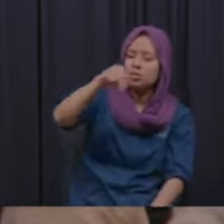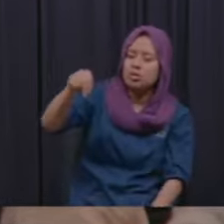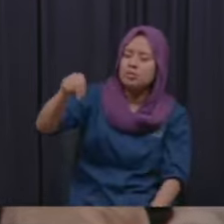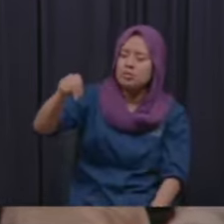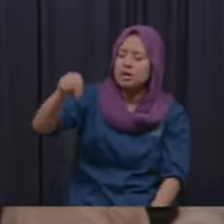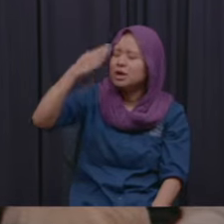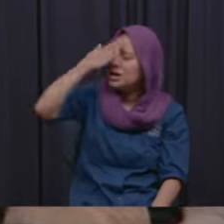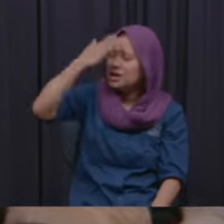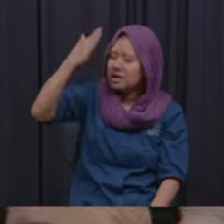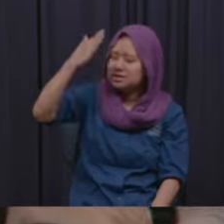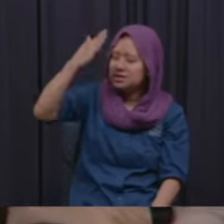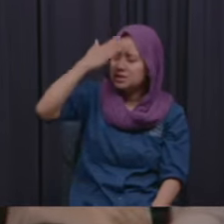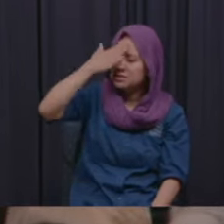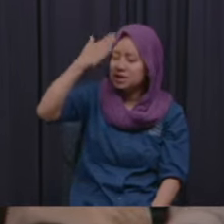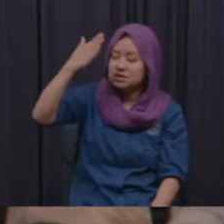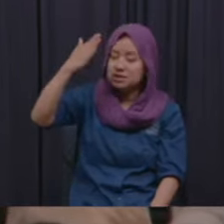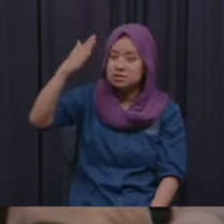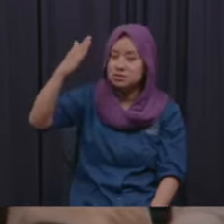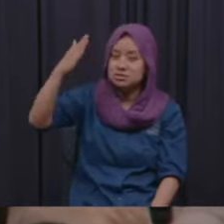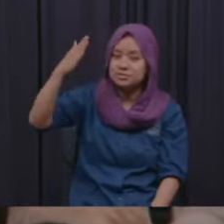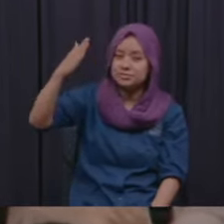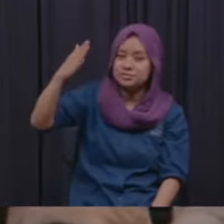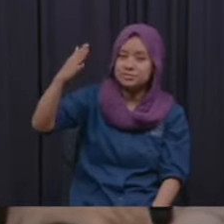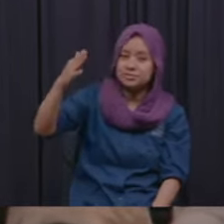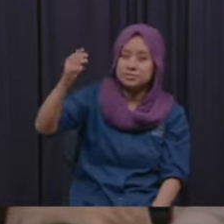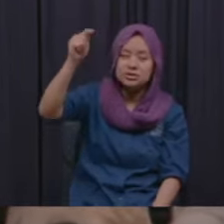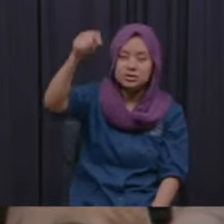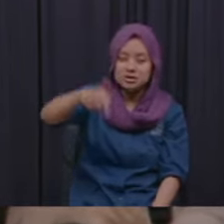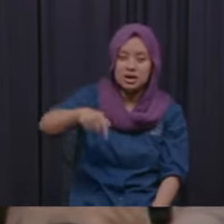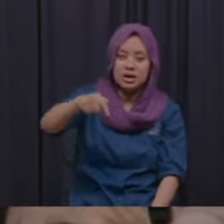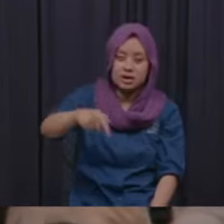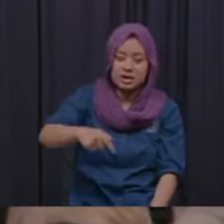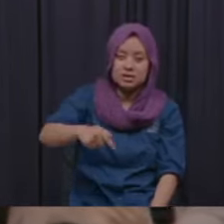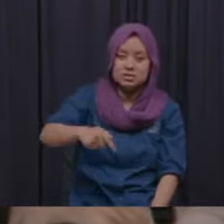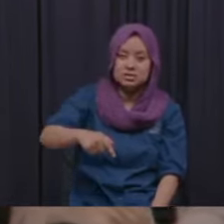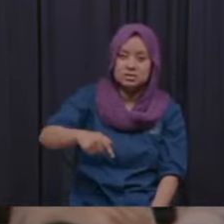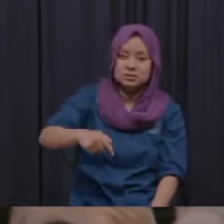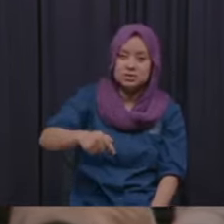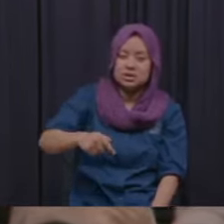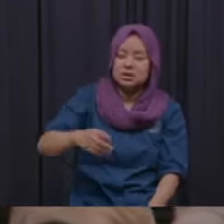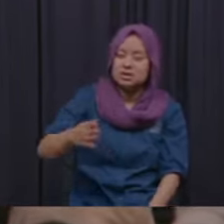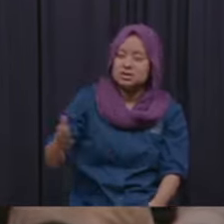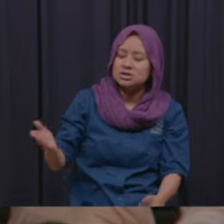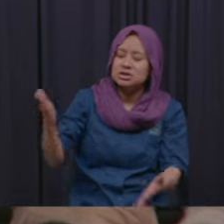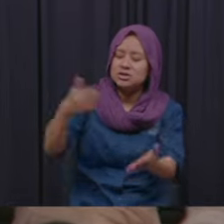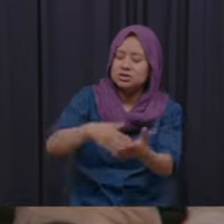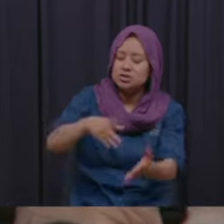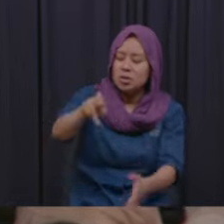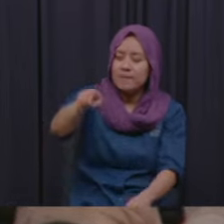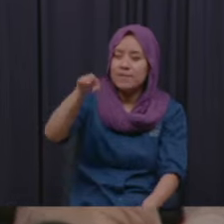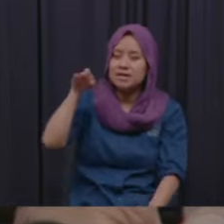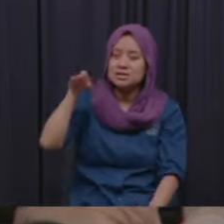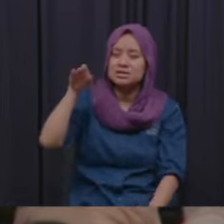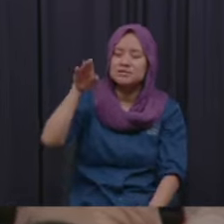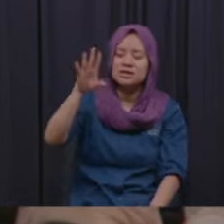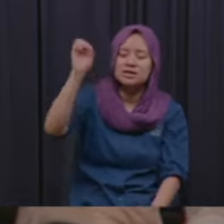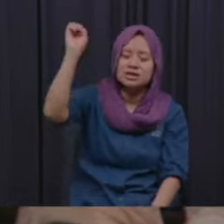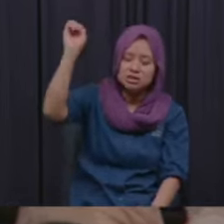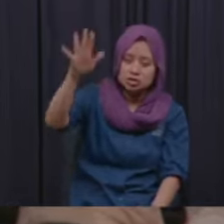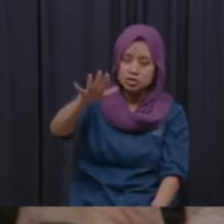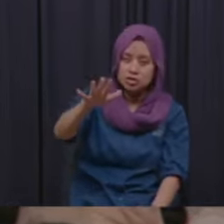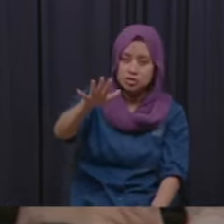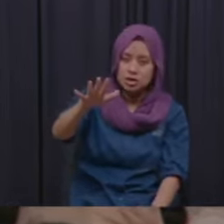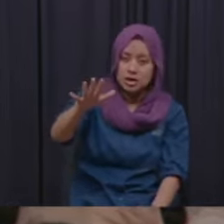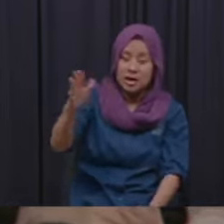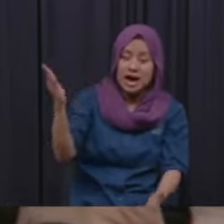damos gracias por cada uno de los que estamos aquí, y llévanos con paz, llévanos con bendición.